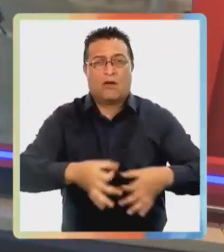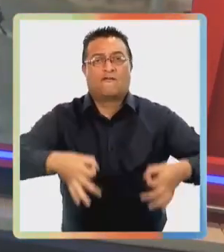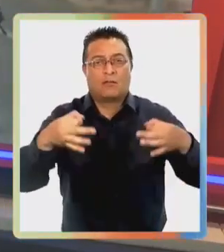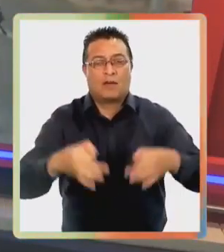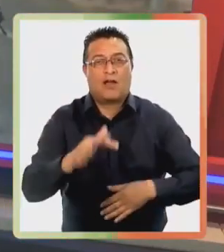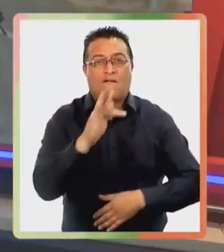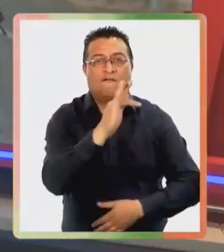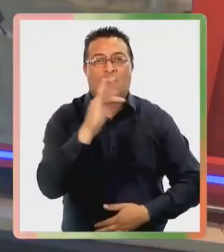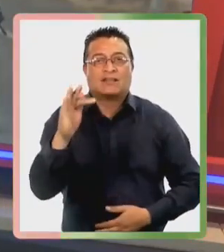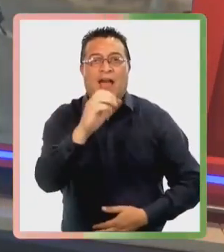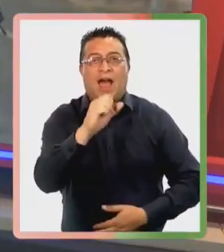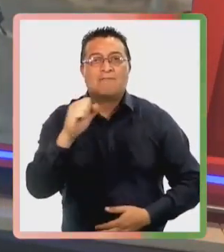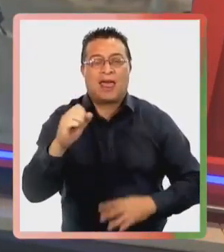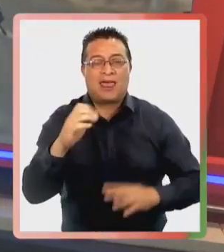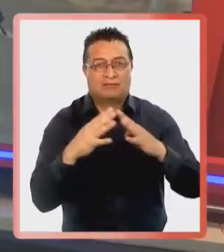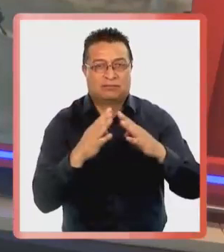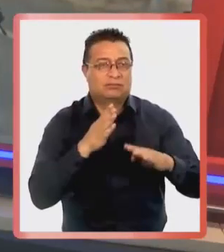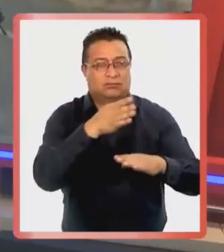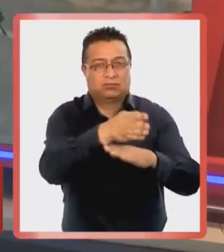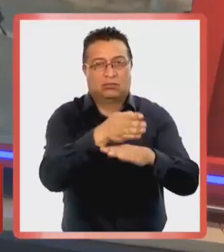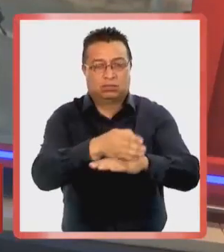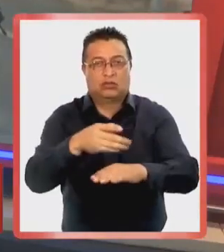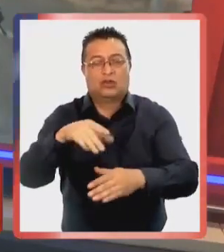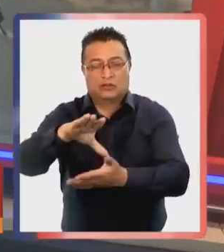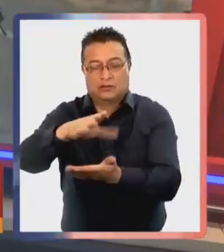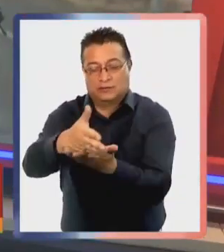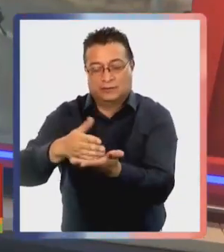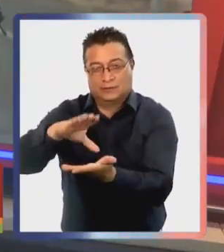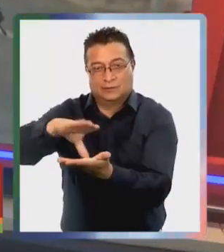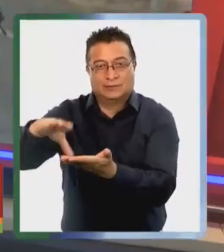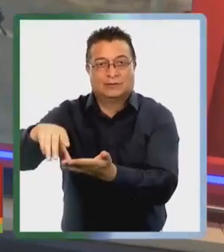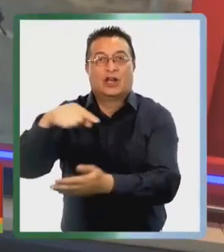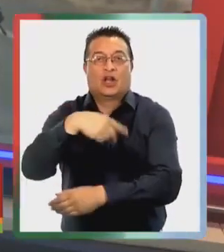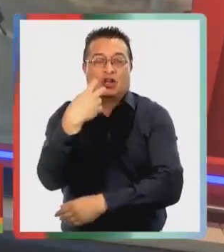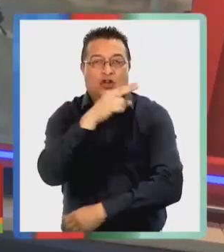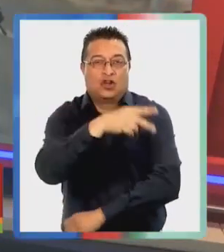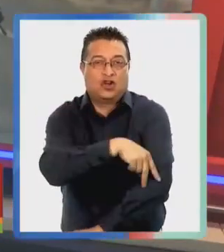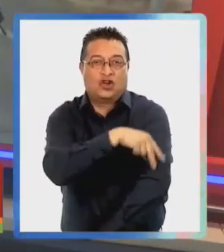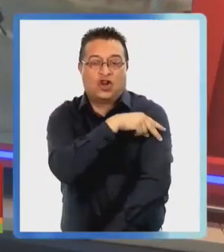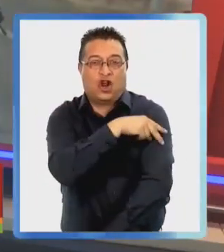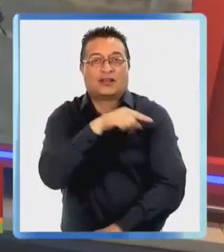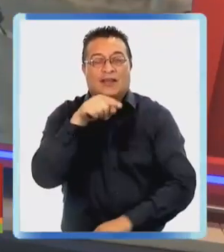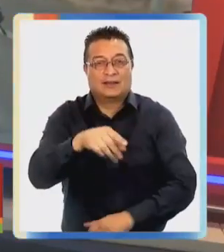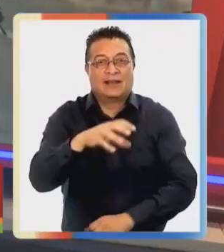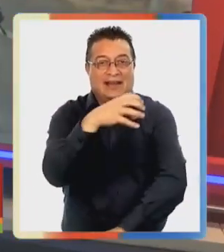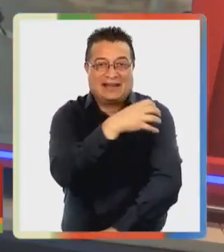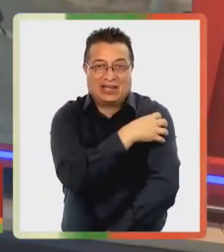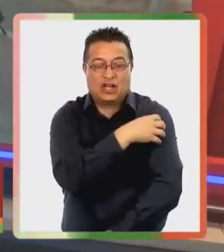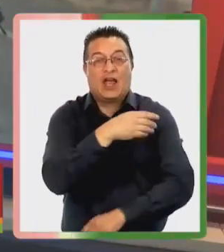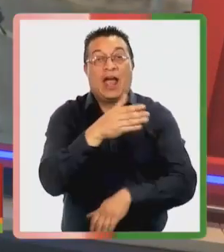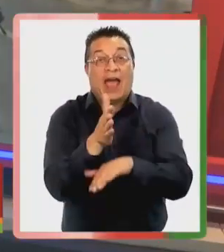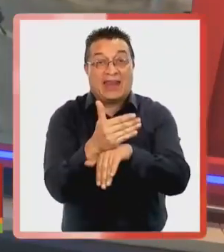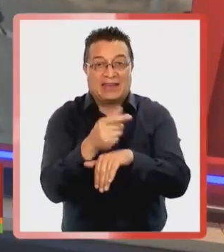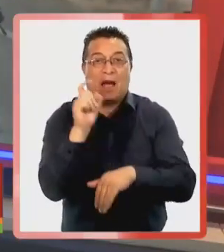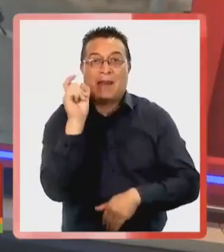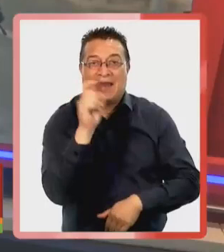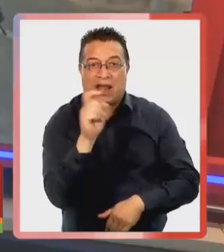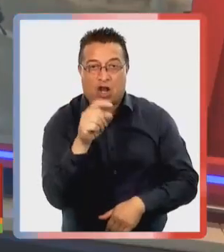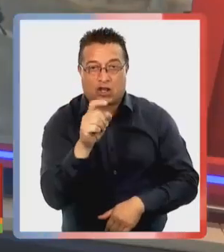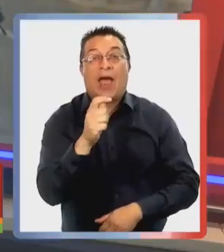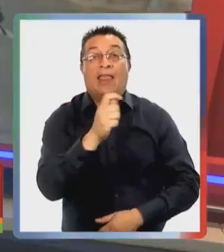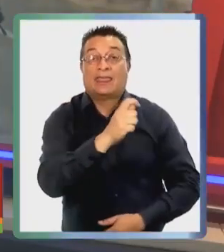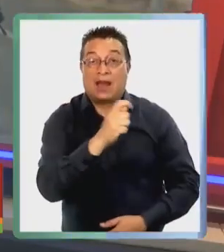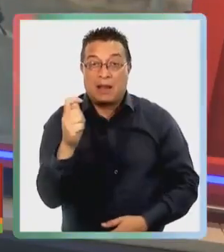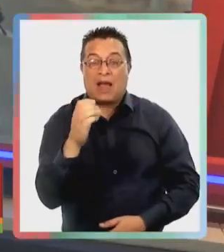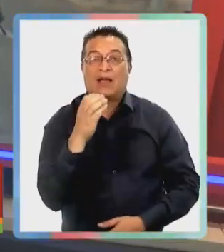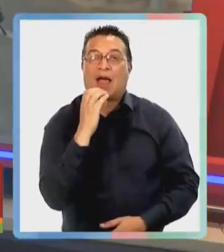frontera en la macro zona norte. Corresponde a las regiones de Arica y Parinacota, Tarapacá y Antofagasta. La iniciativa, enmarcada